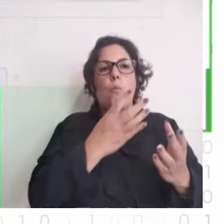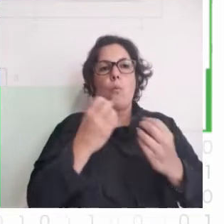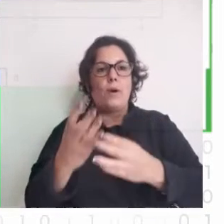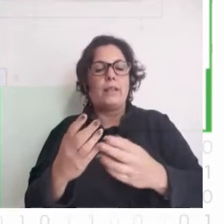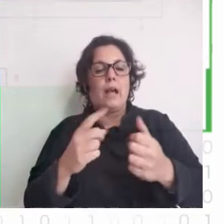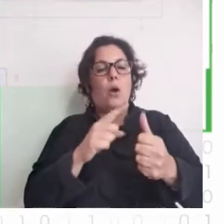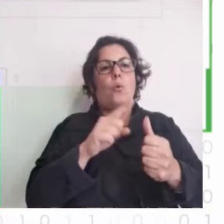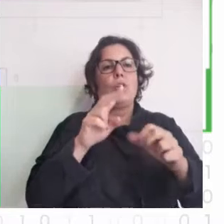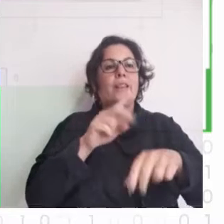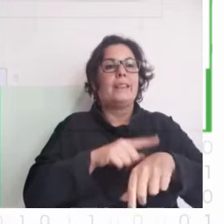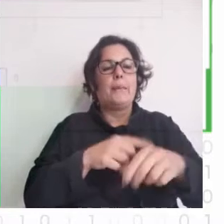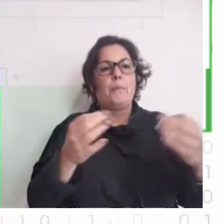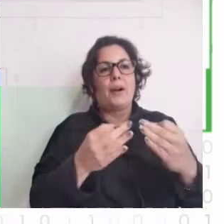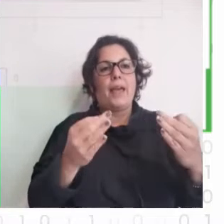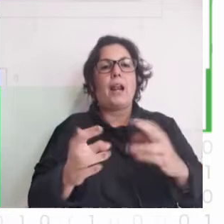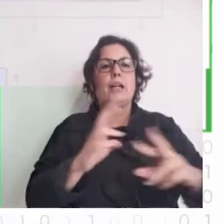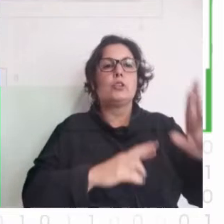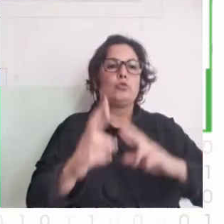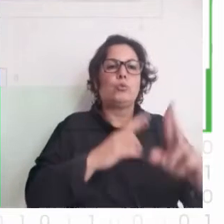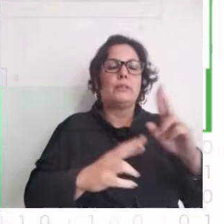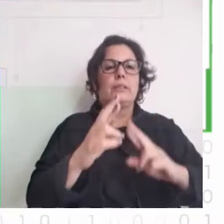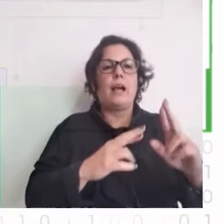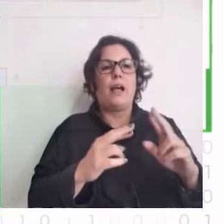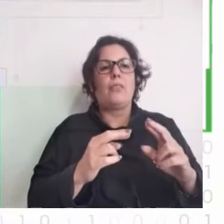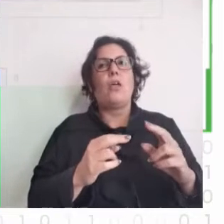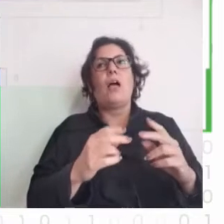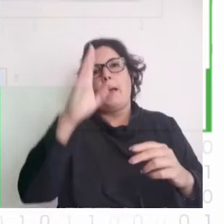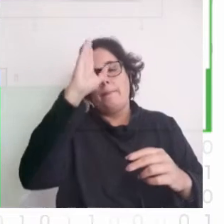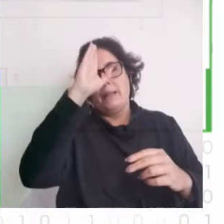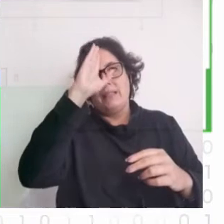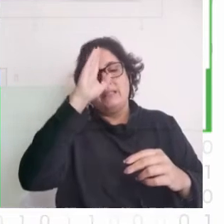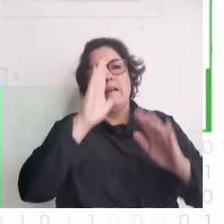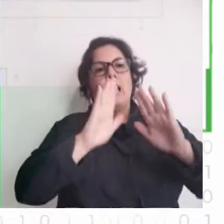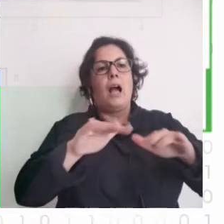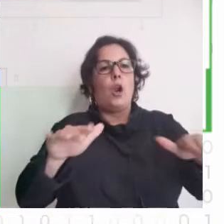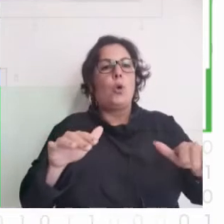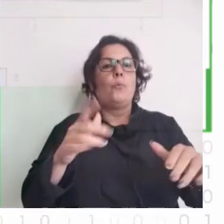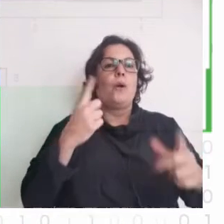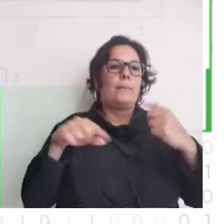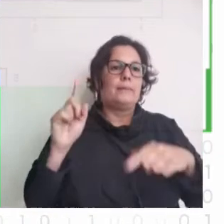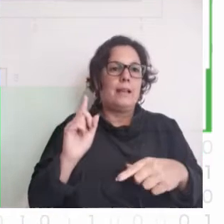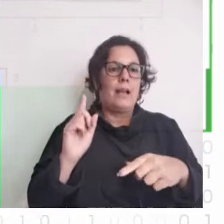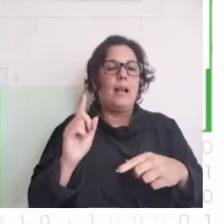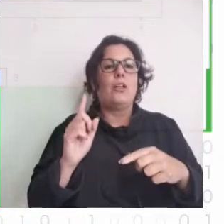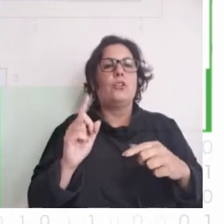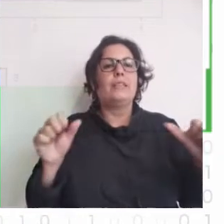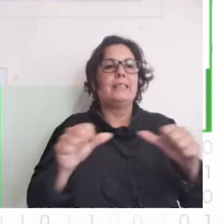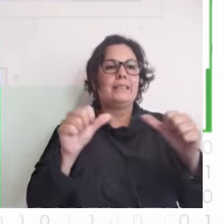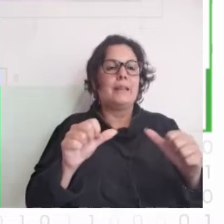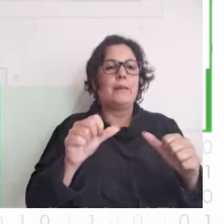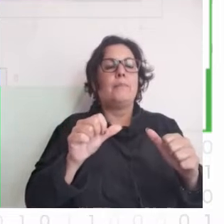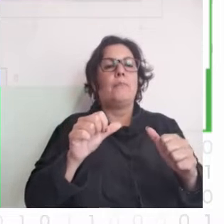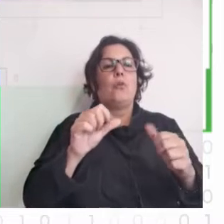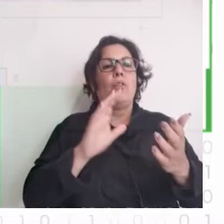tema del tiempo real, son los resultados de los aprendizajes de los alumnos del año pasado, que aplicamos el test adaptativo en inglés